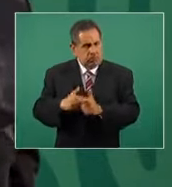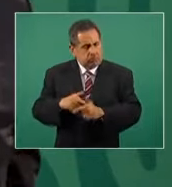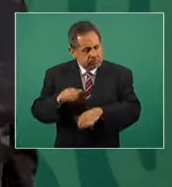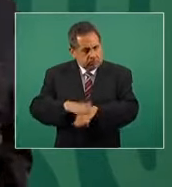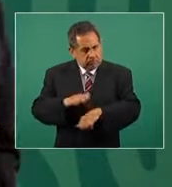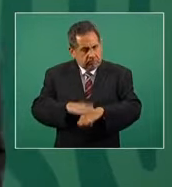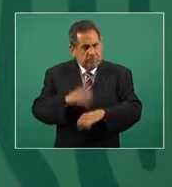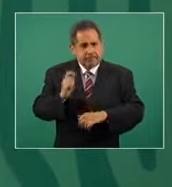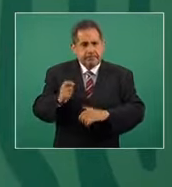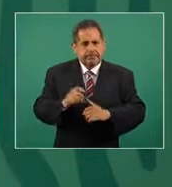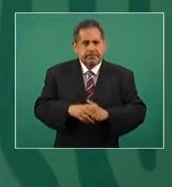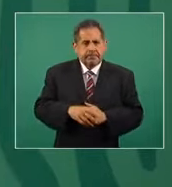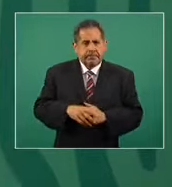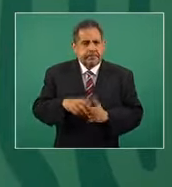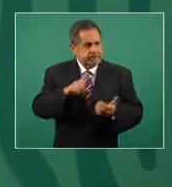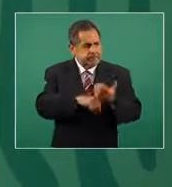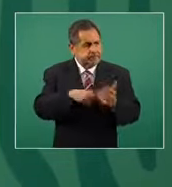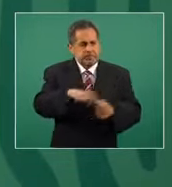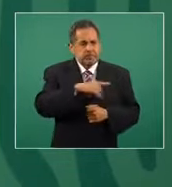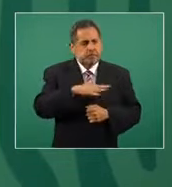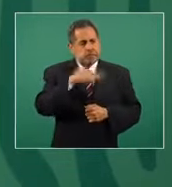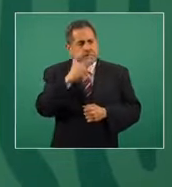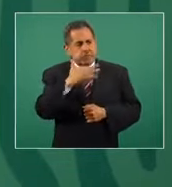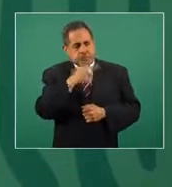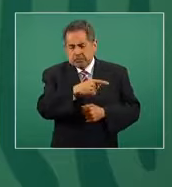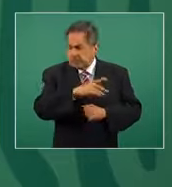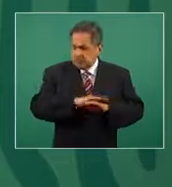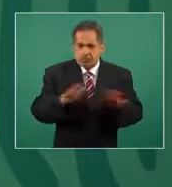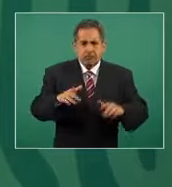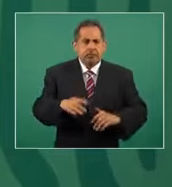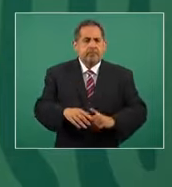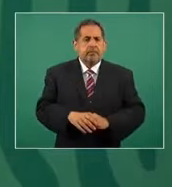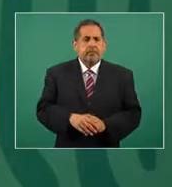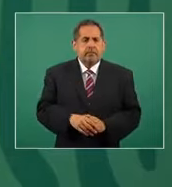cuando se trata de actos de corrupción.